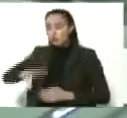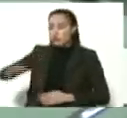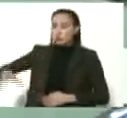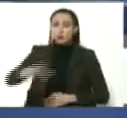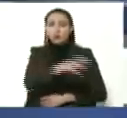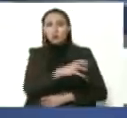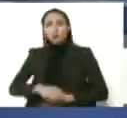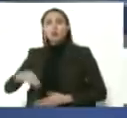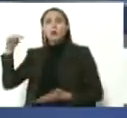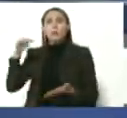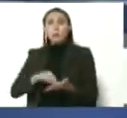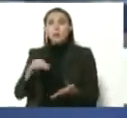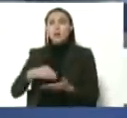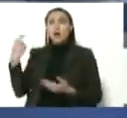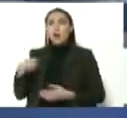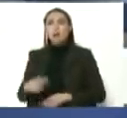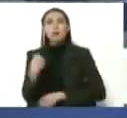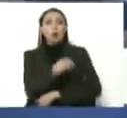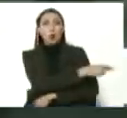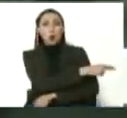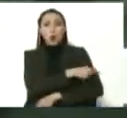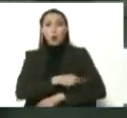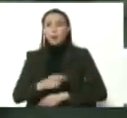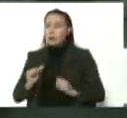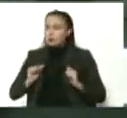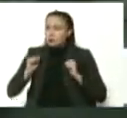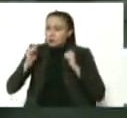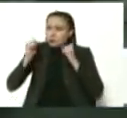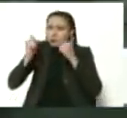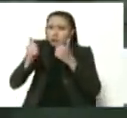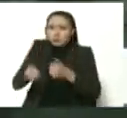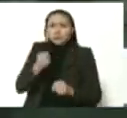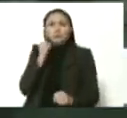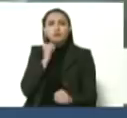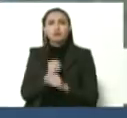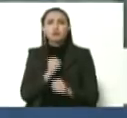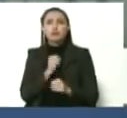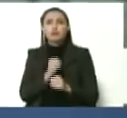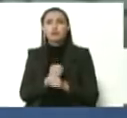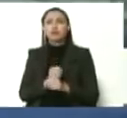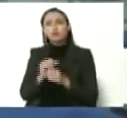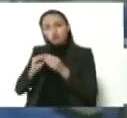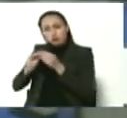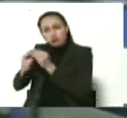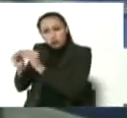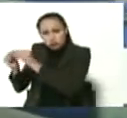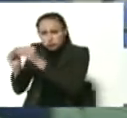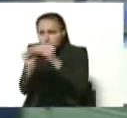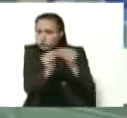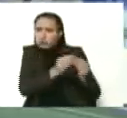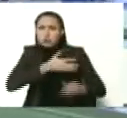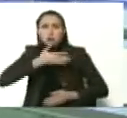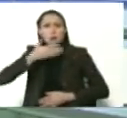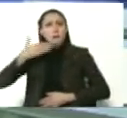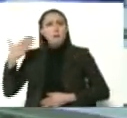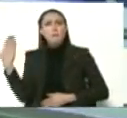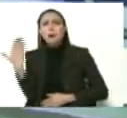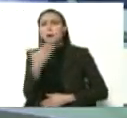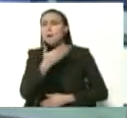Miranda, nuestros hospitales centinelas hoy comienzan trabajos de refacción, de remodelación,